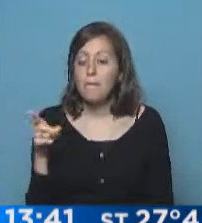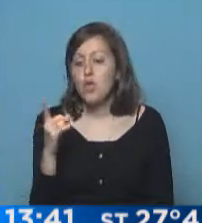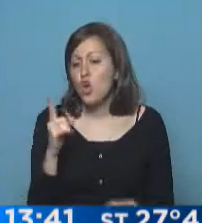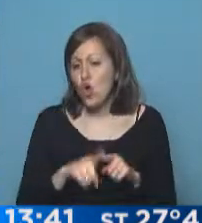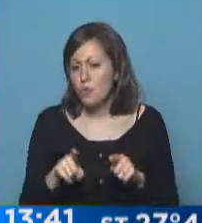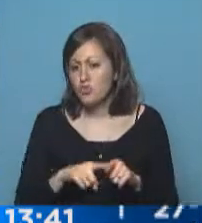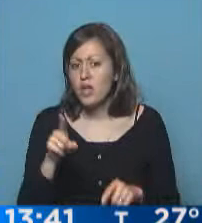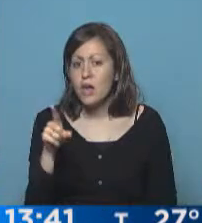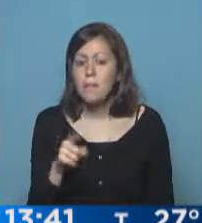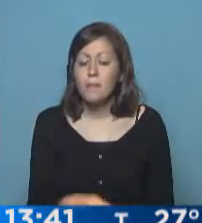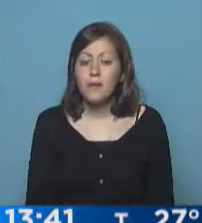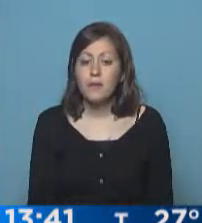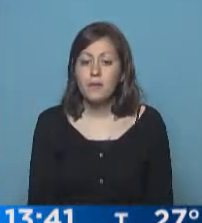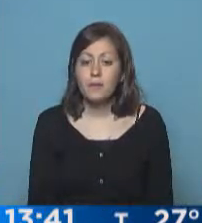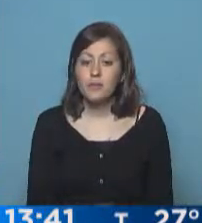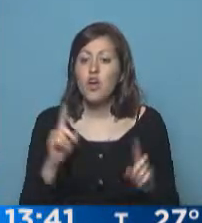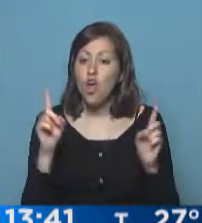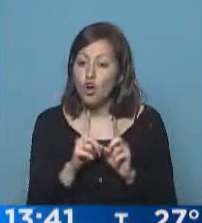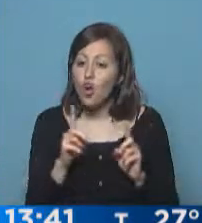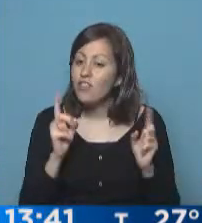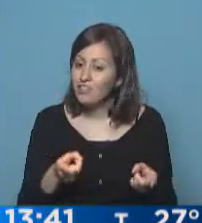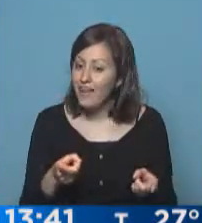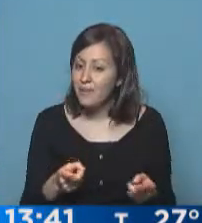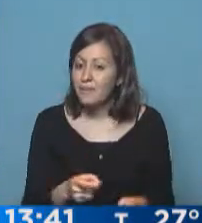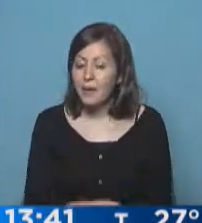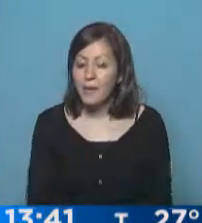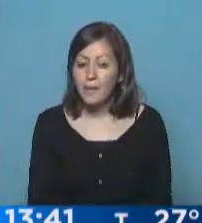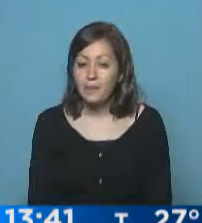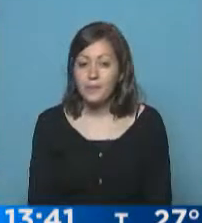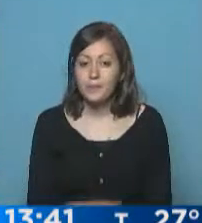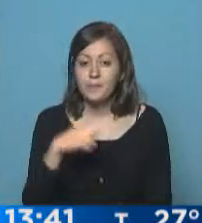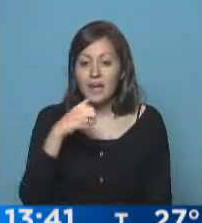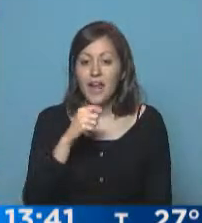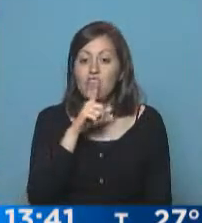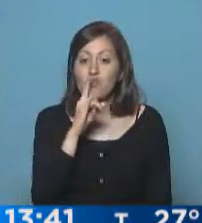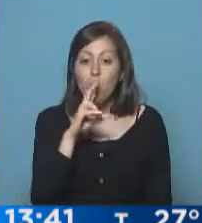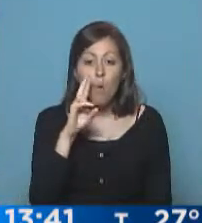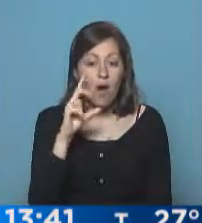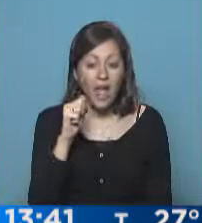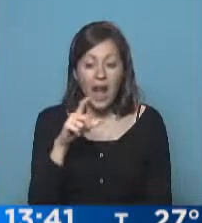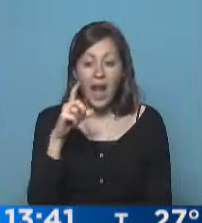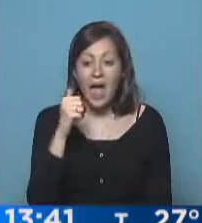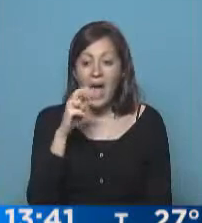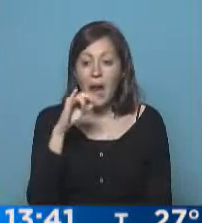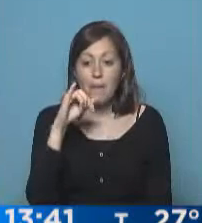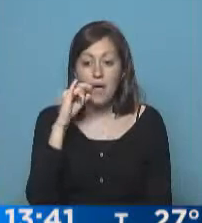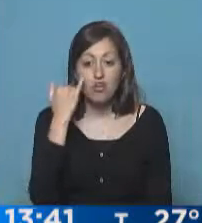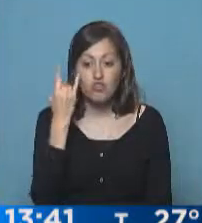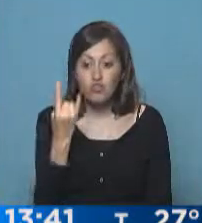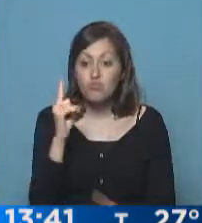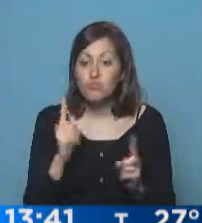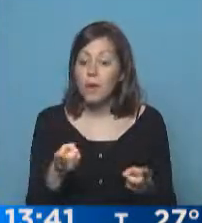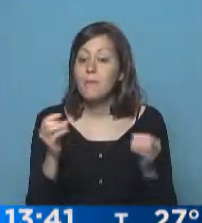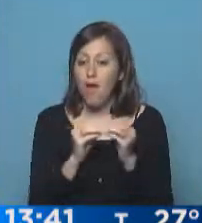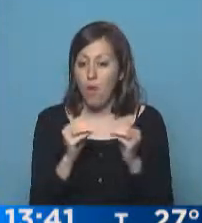cosas, de Fernando Salem. Los cortometrajistas también, gran impulso para Natural Arpayú, que ganó en la competencia latinoamericana, y nuestro compañero Pablo